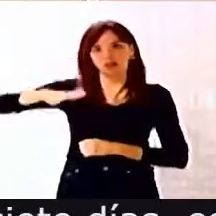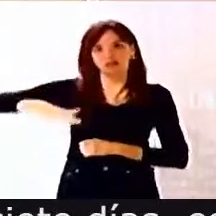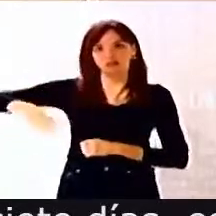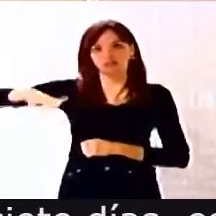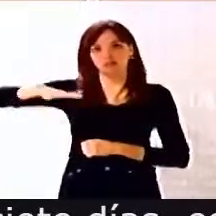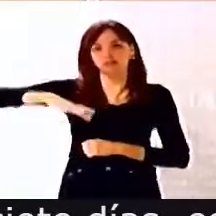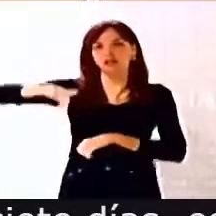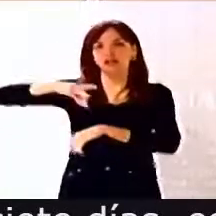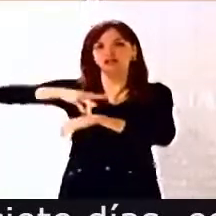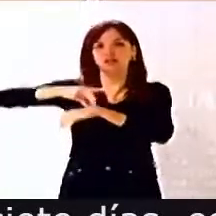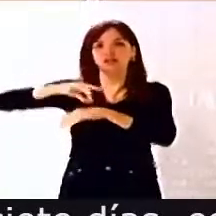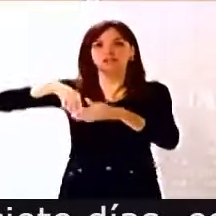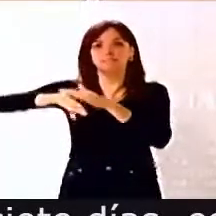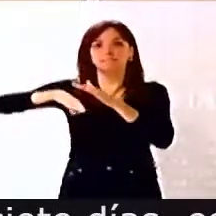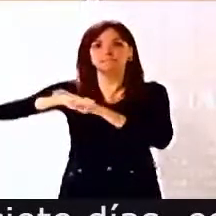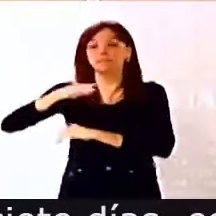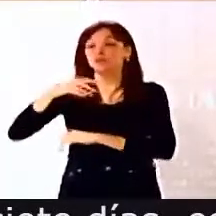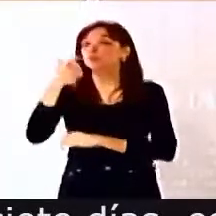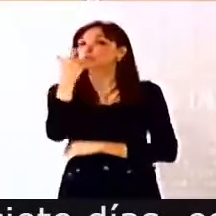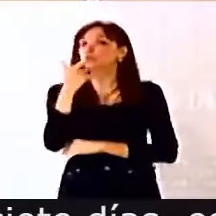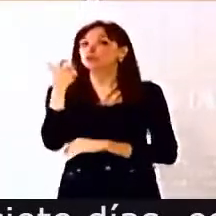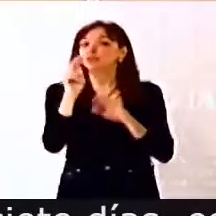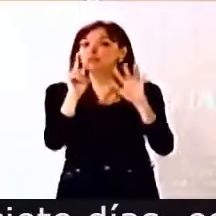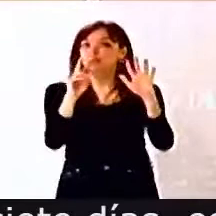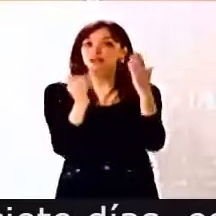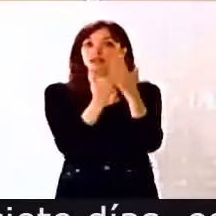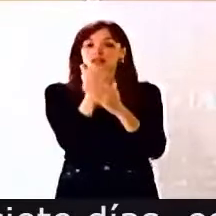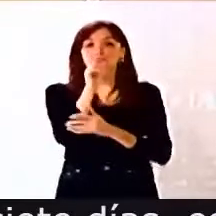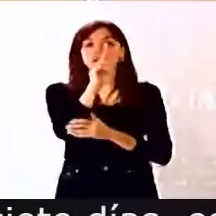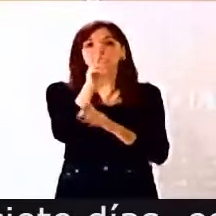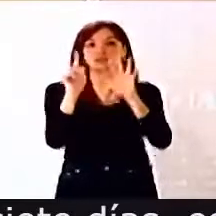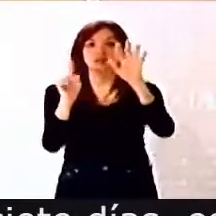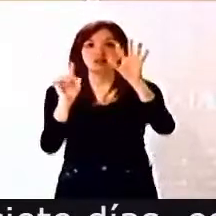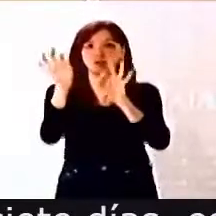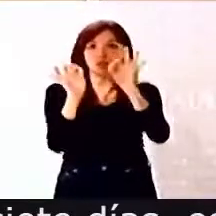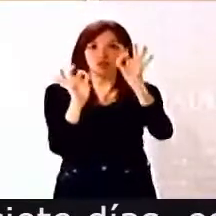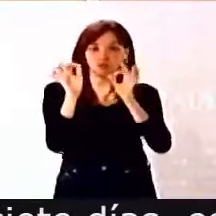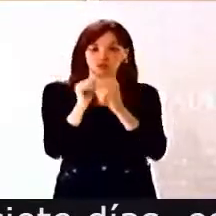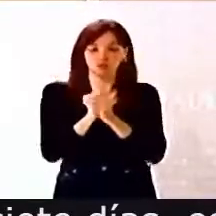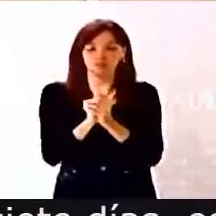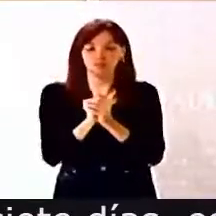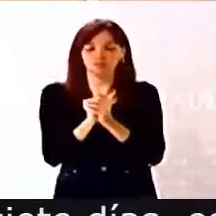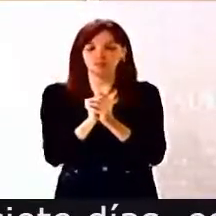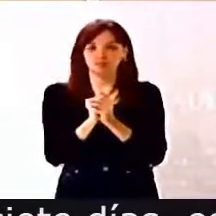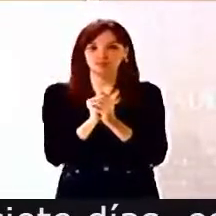la incidencia acumulada a los 7 días en el 26%.